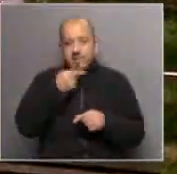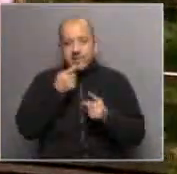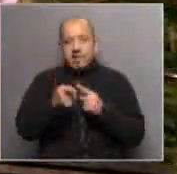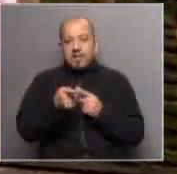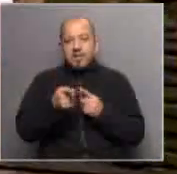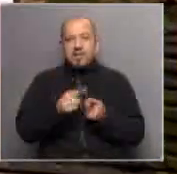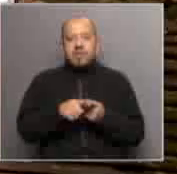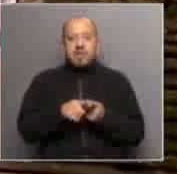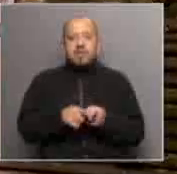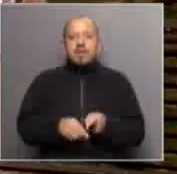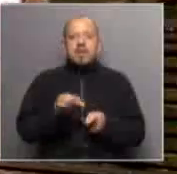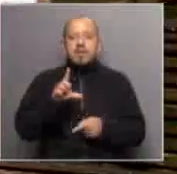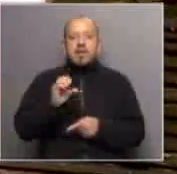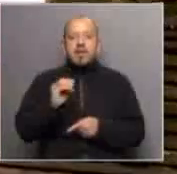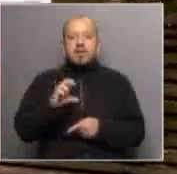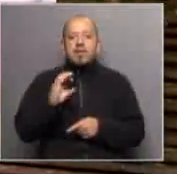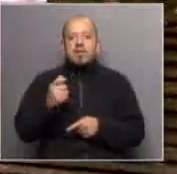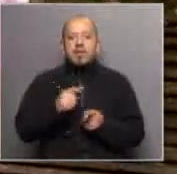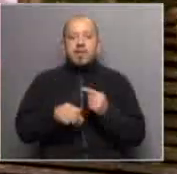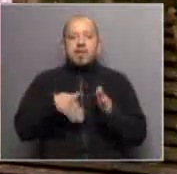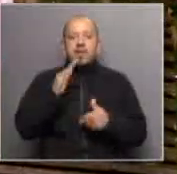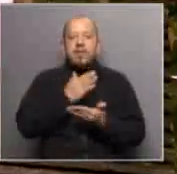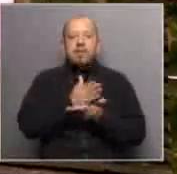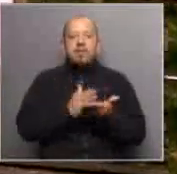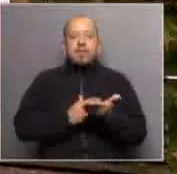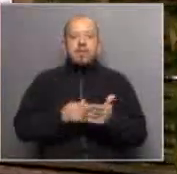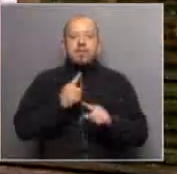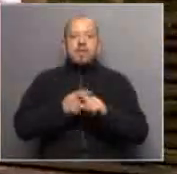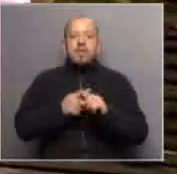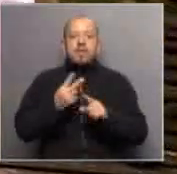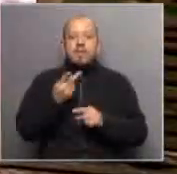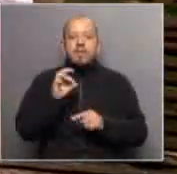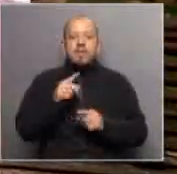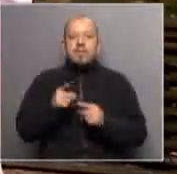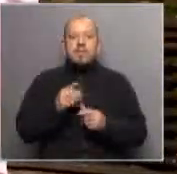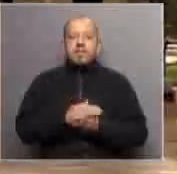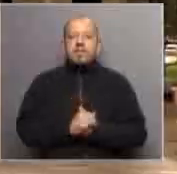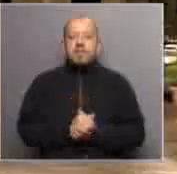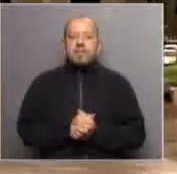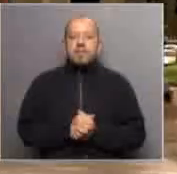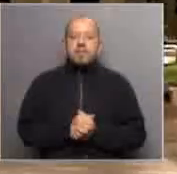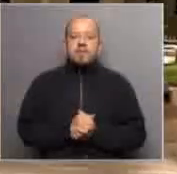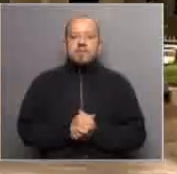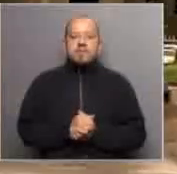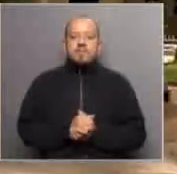¿no? Sí, como digo, de uno de los máximos poetas y dramaturgos del siglo XX, lengua española, ¿no? Vas, totalmente.